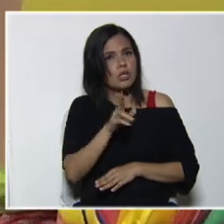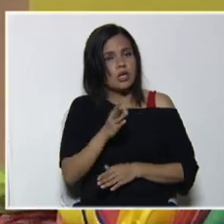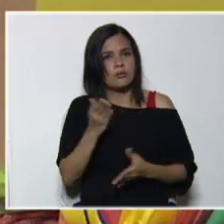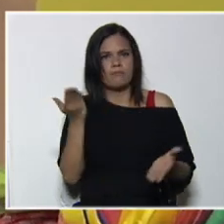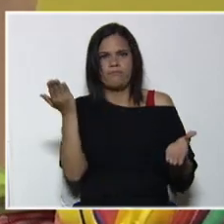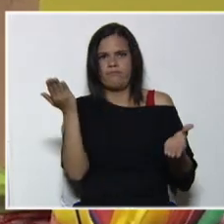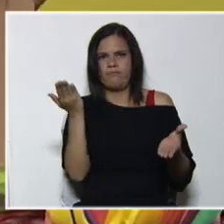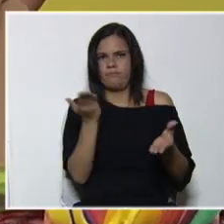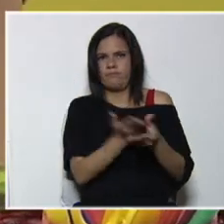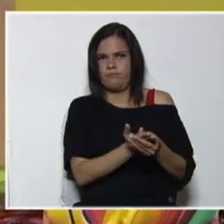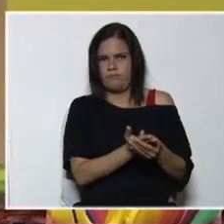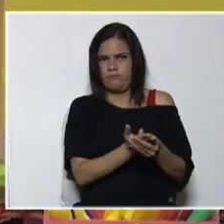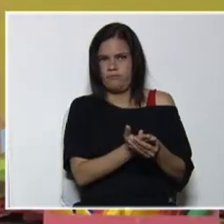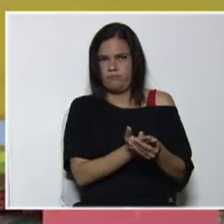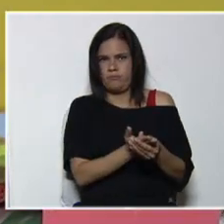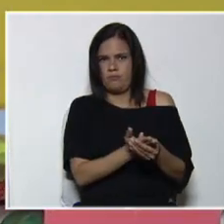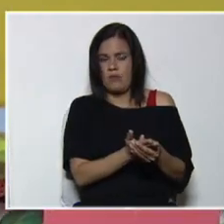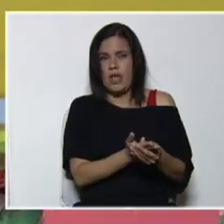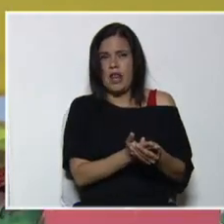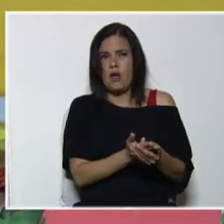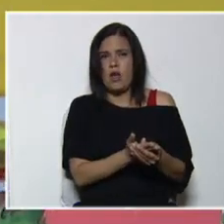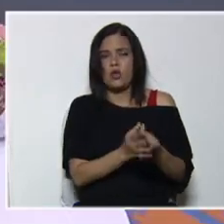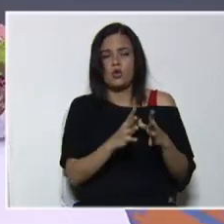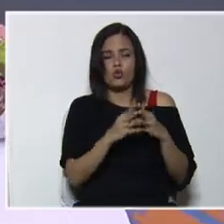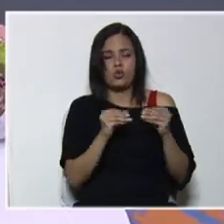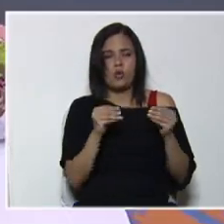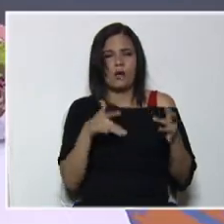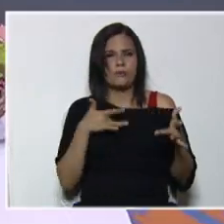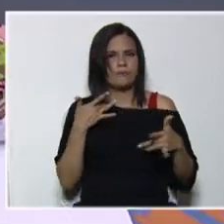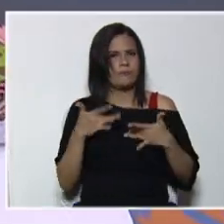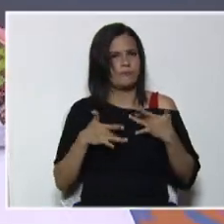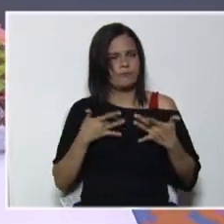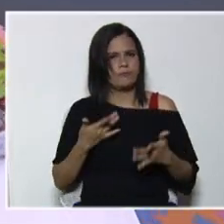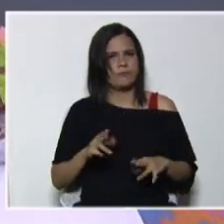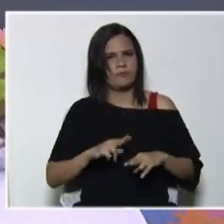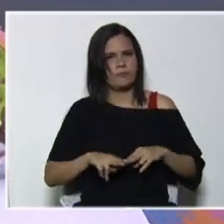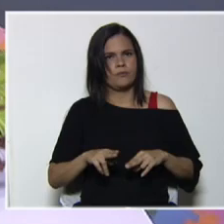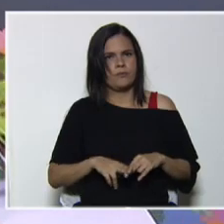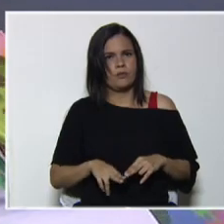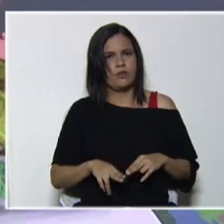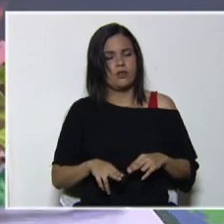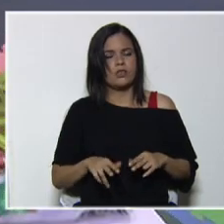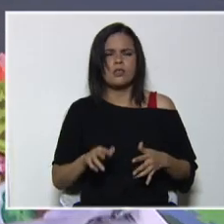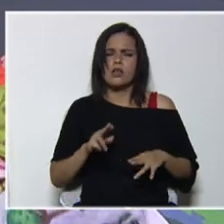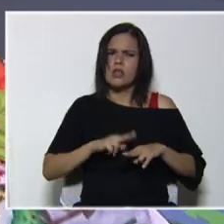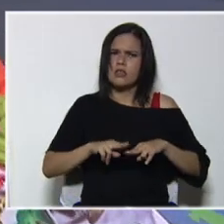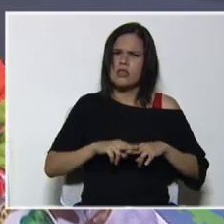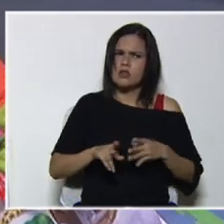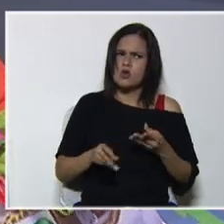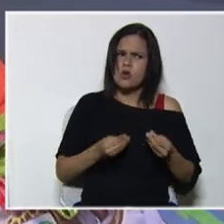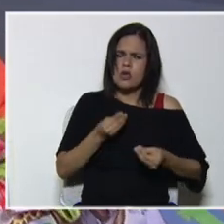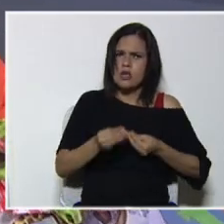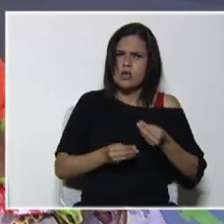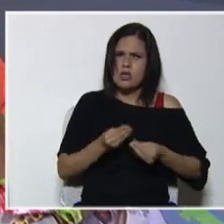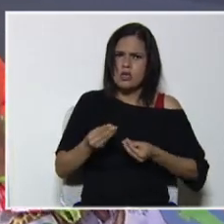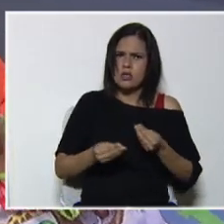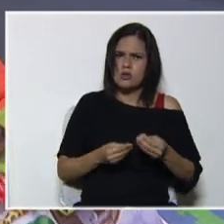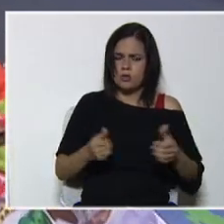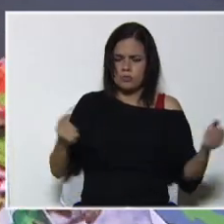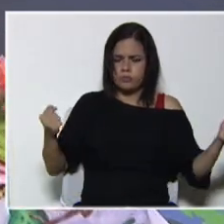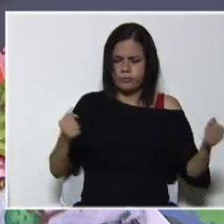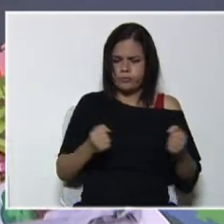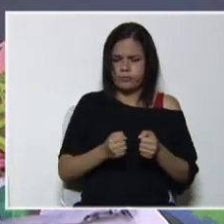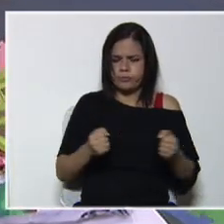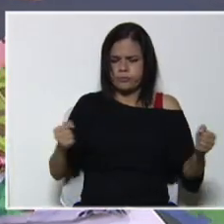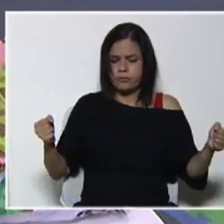carpeta de guardar los trabajos. Si ya el niño hizo su acordeón, pues lo invitamos a que